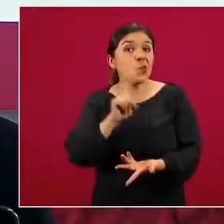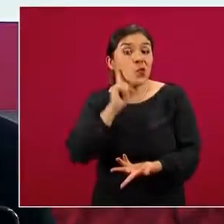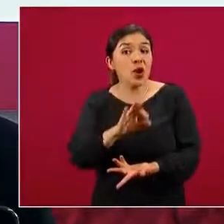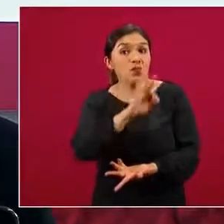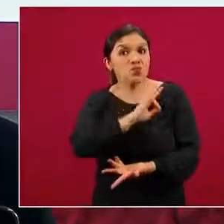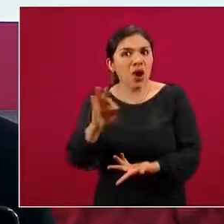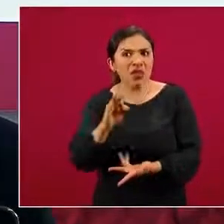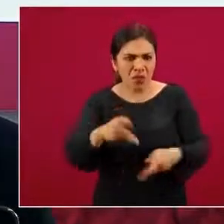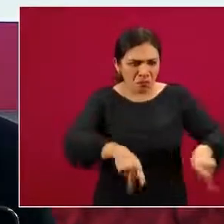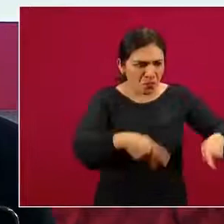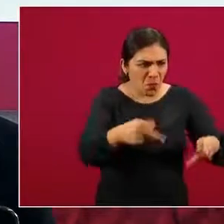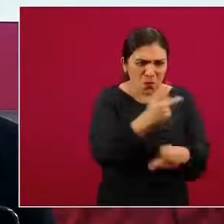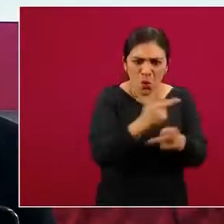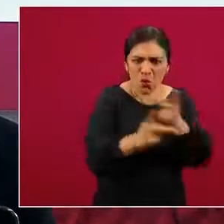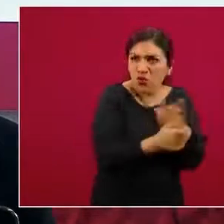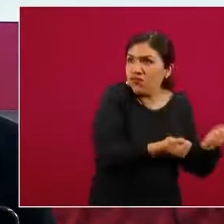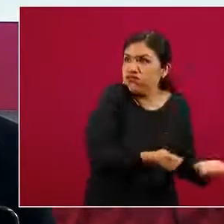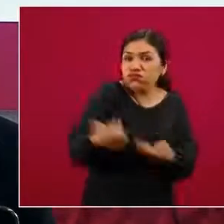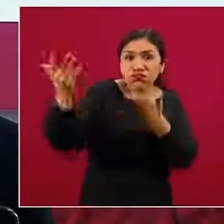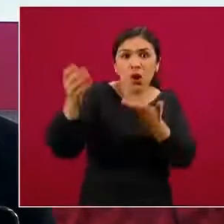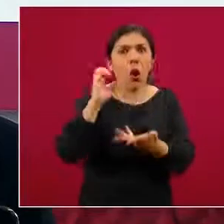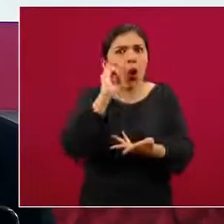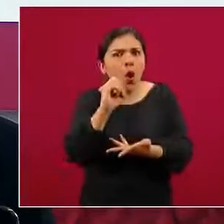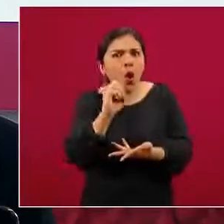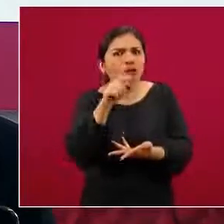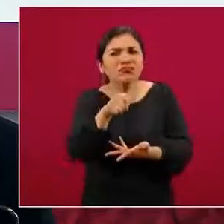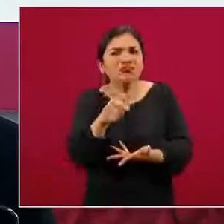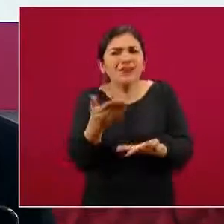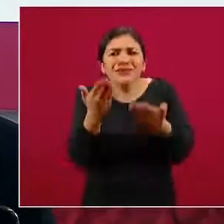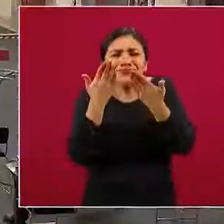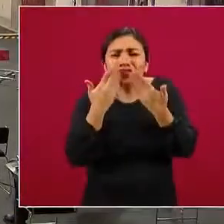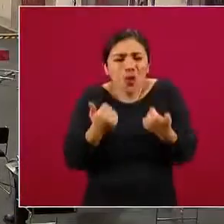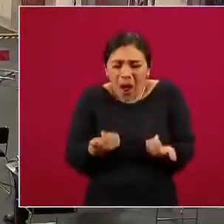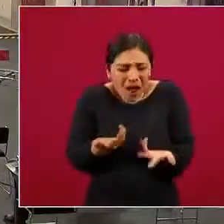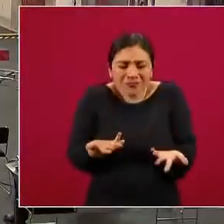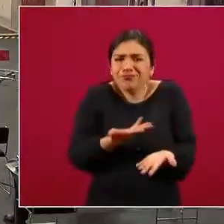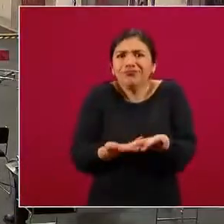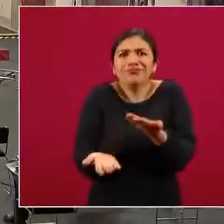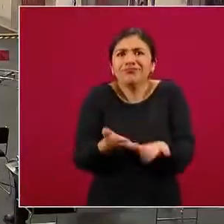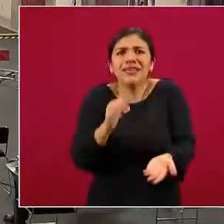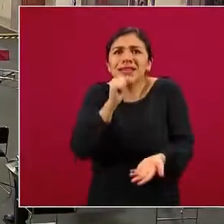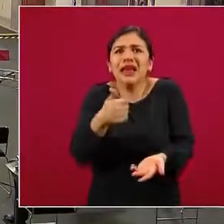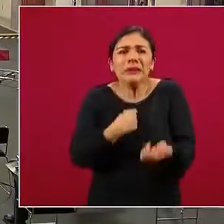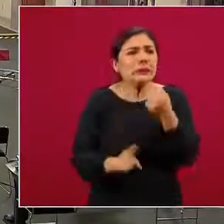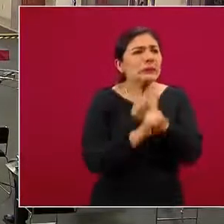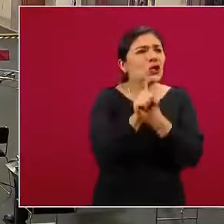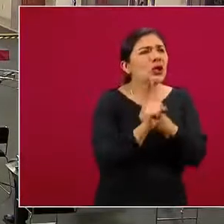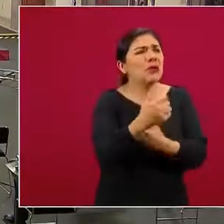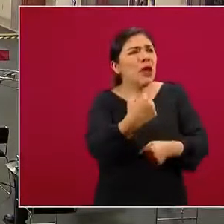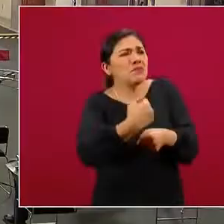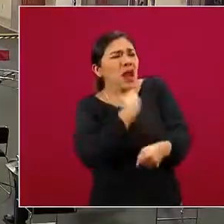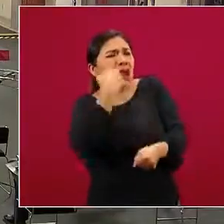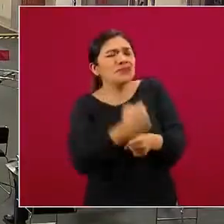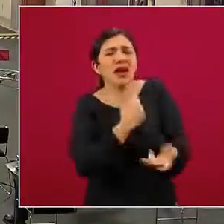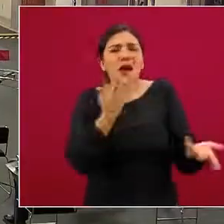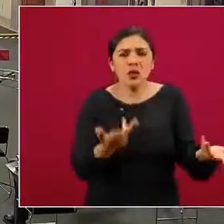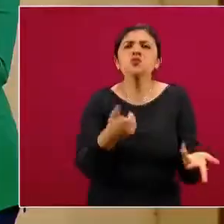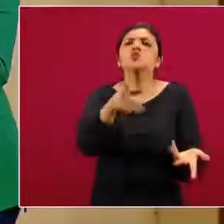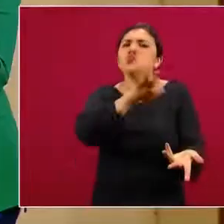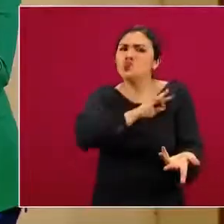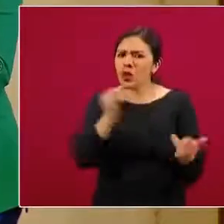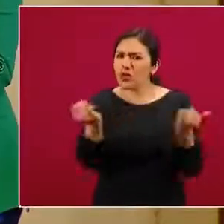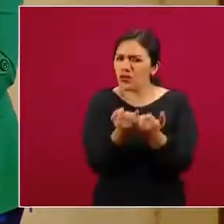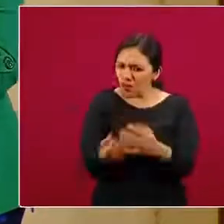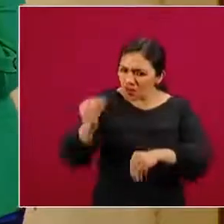pueden exportar, pero también las mujeres que no tienen nada y que están saliendo de una situación de violencia y que pueden